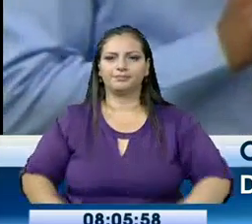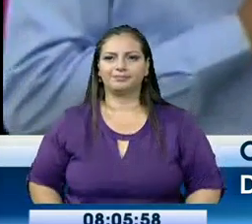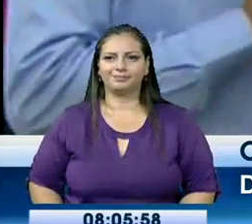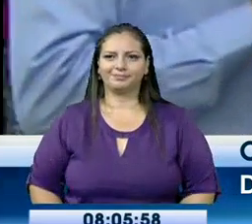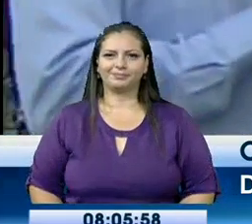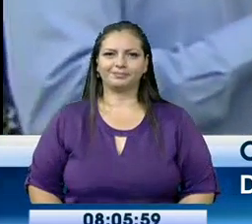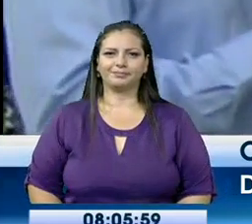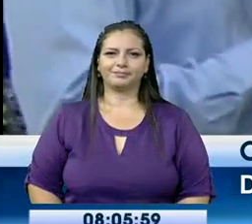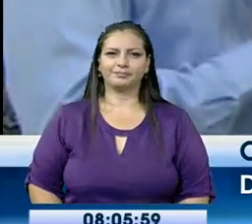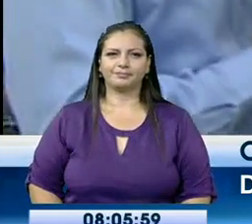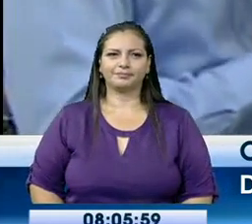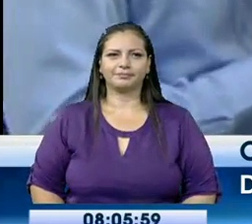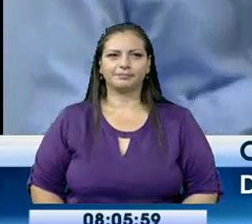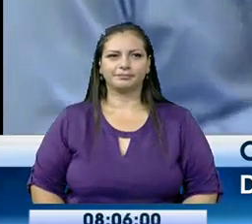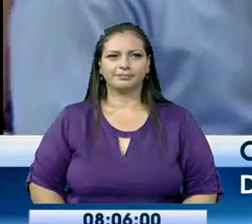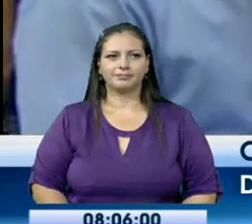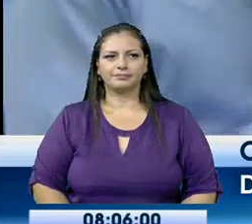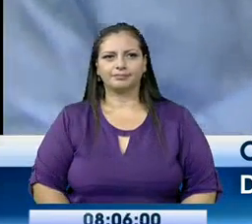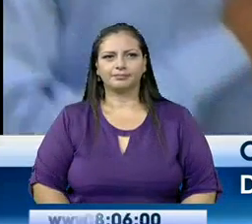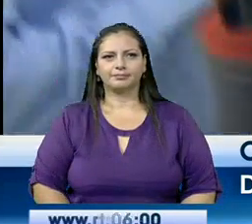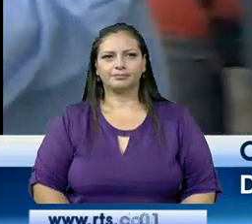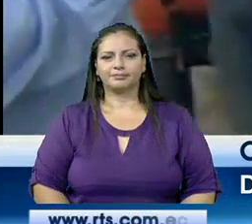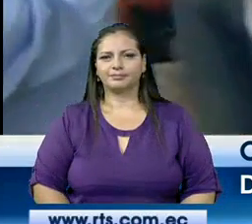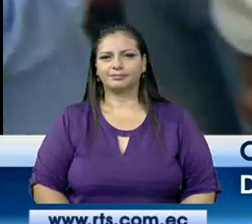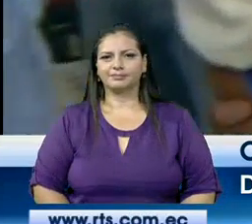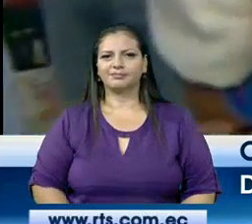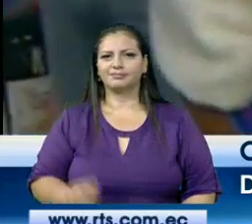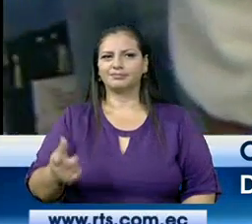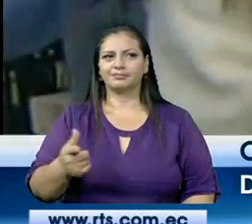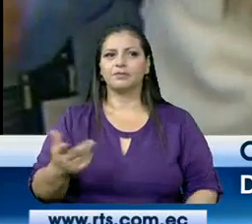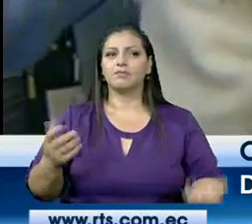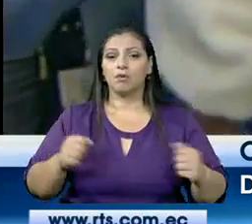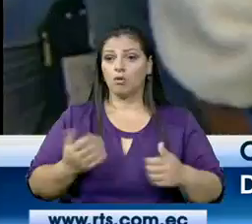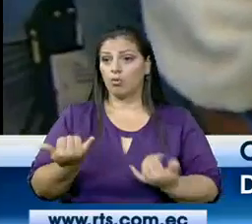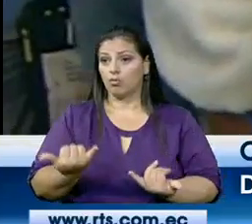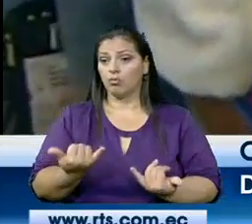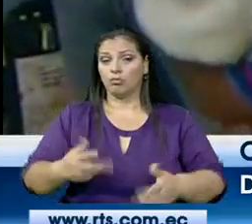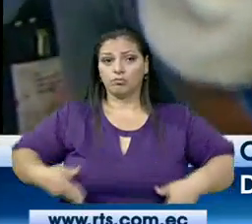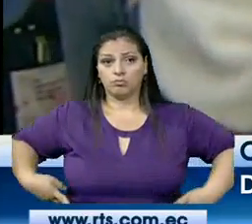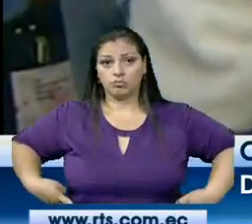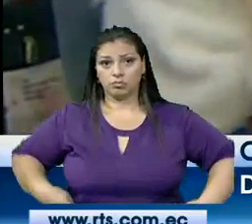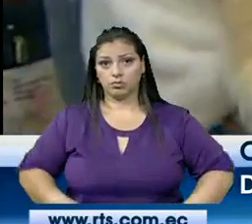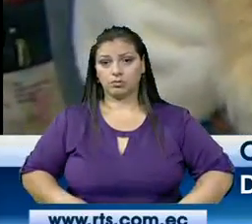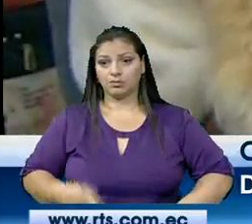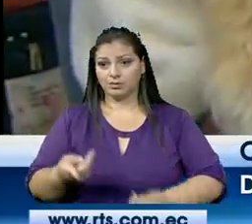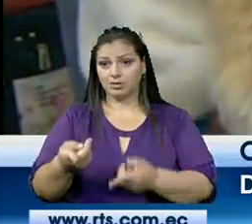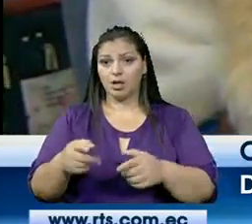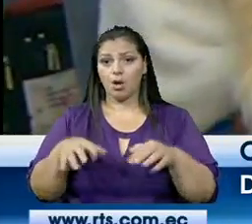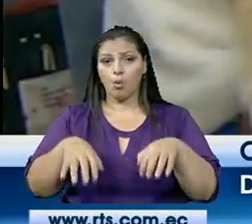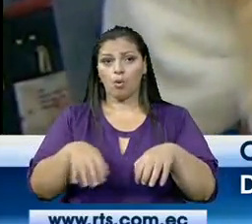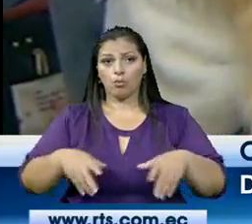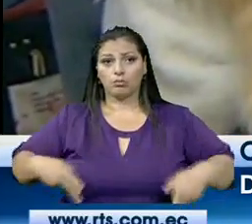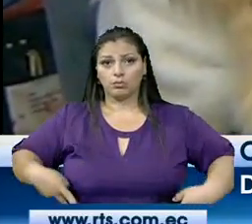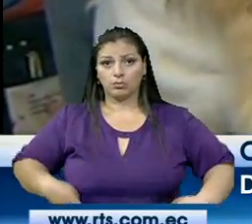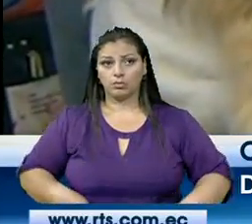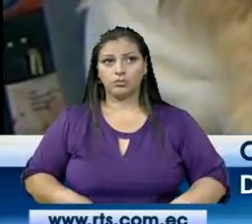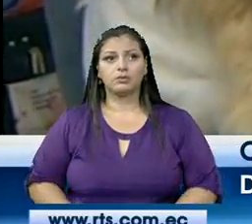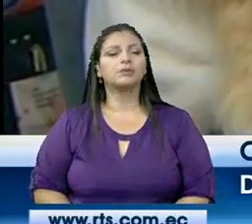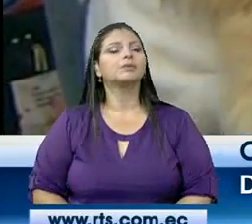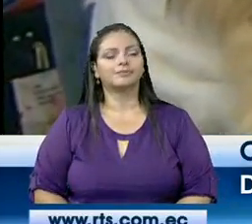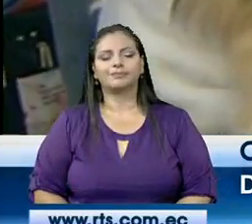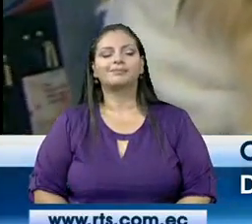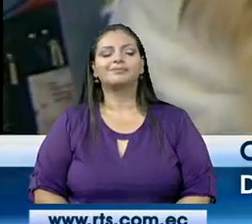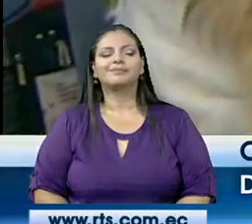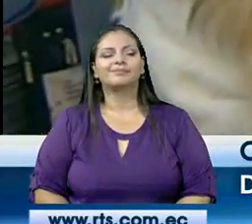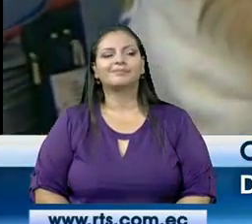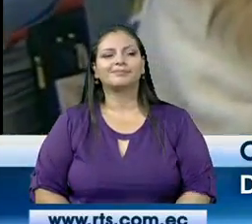la mascotita también de la casa, a participar de esta campaña, la esterilización. Sí, por supuesto. Encuentro que es una buena iniciativa